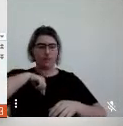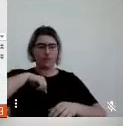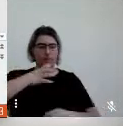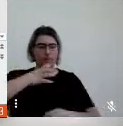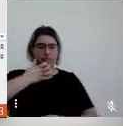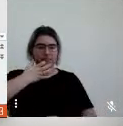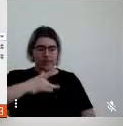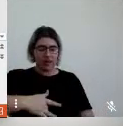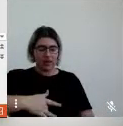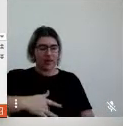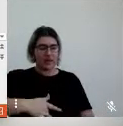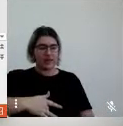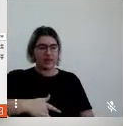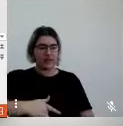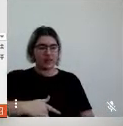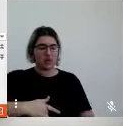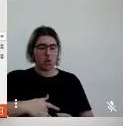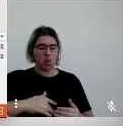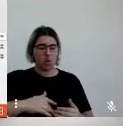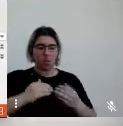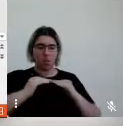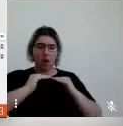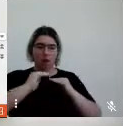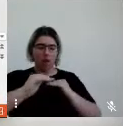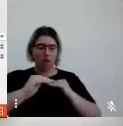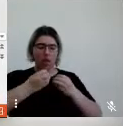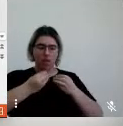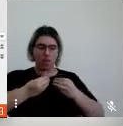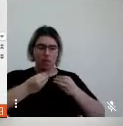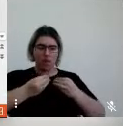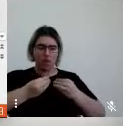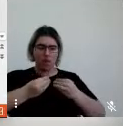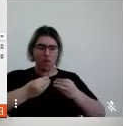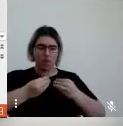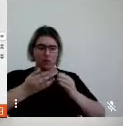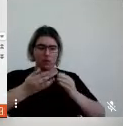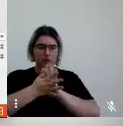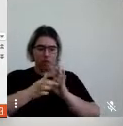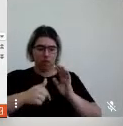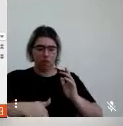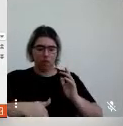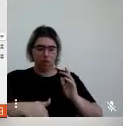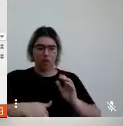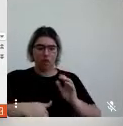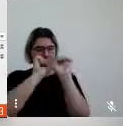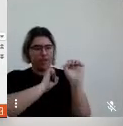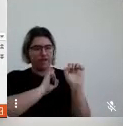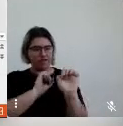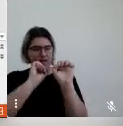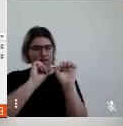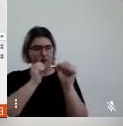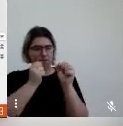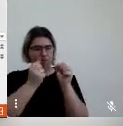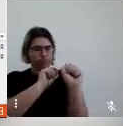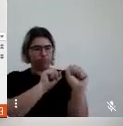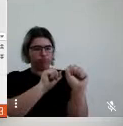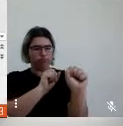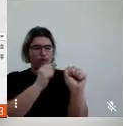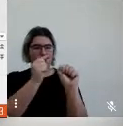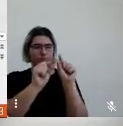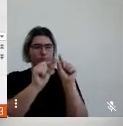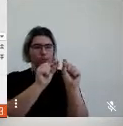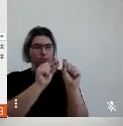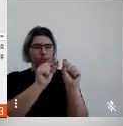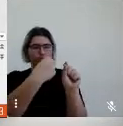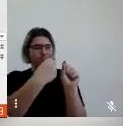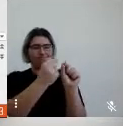microbiota intestinal está equilibrada, vamos a defender antes todo este tipo de virus que puedan entrar. Ejerce también el